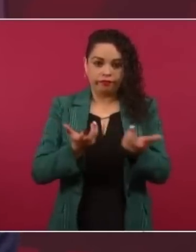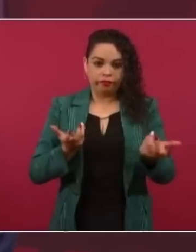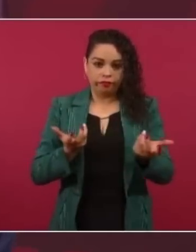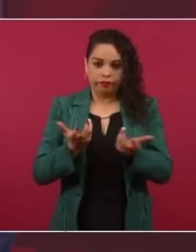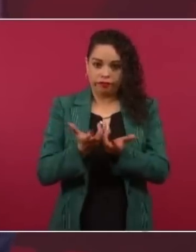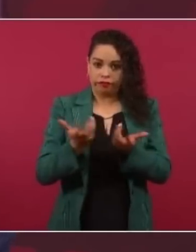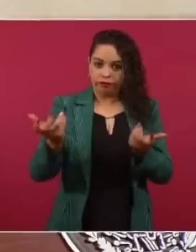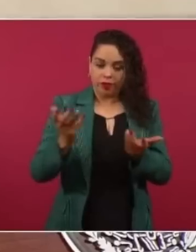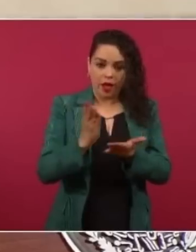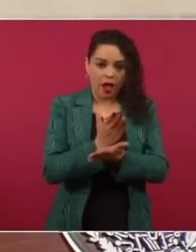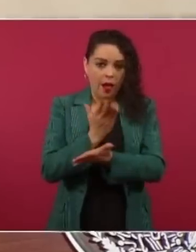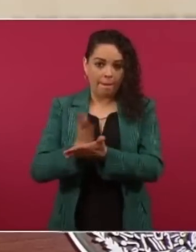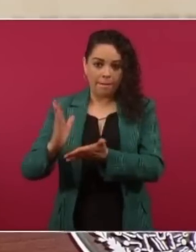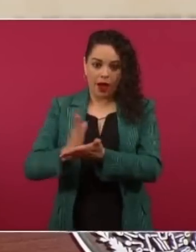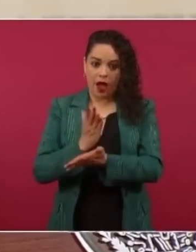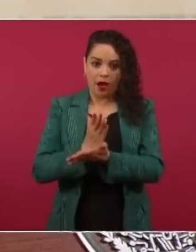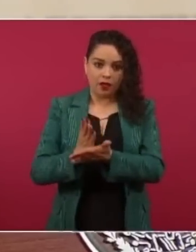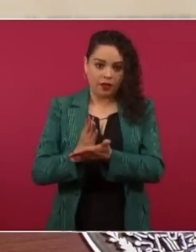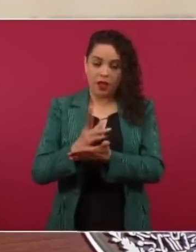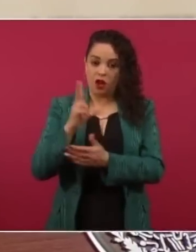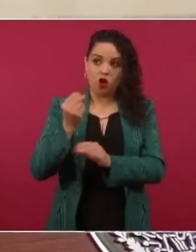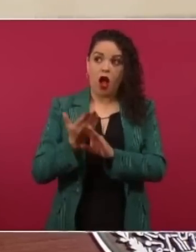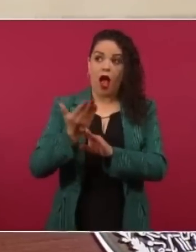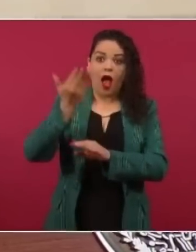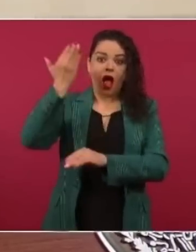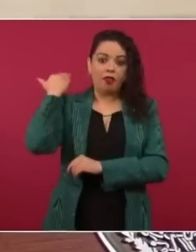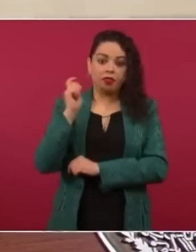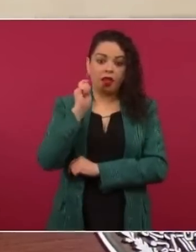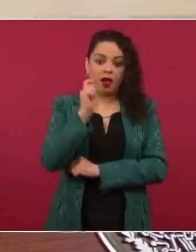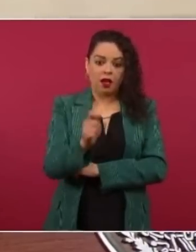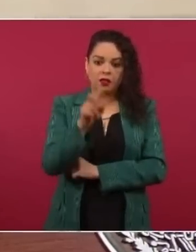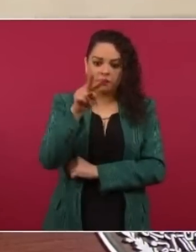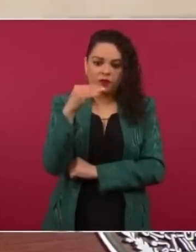antes, que lo que había era un Estado de chueco,